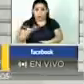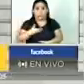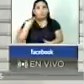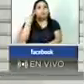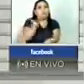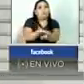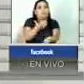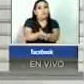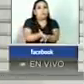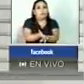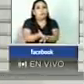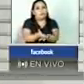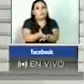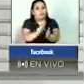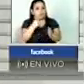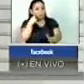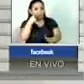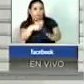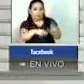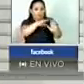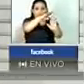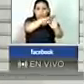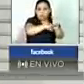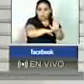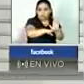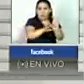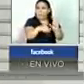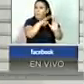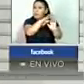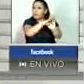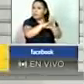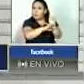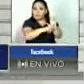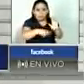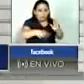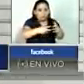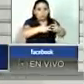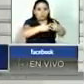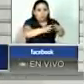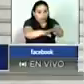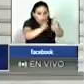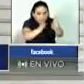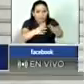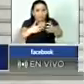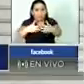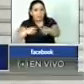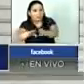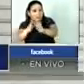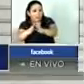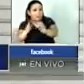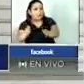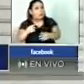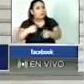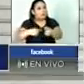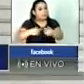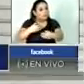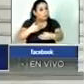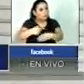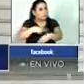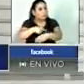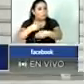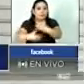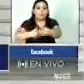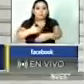que hayan protocolos de apertura gradual de las empresas para que volvamos a trabajar al más corto plazo